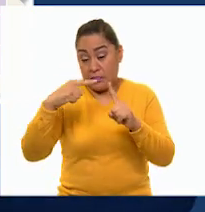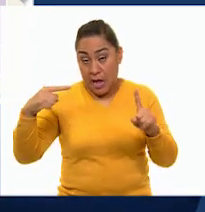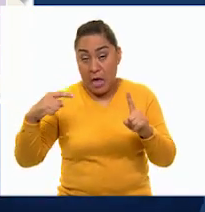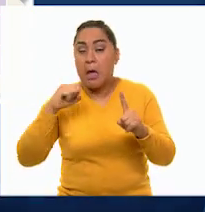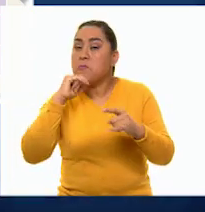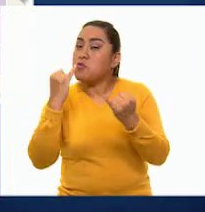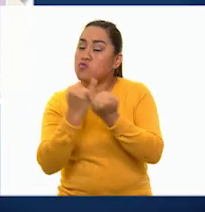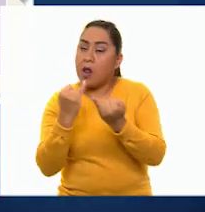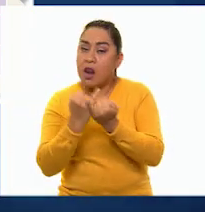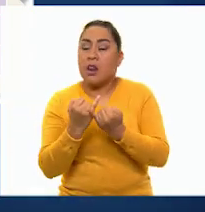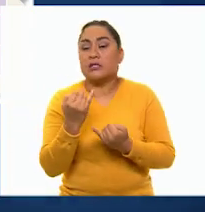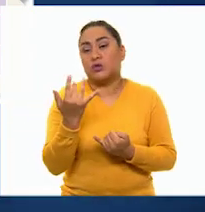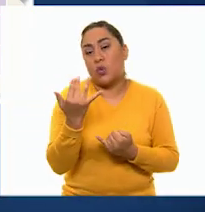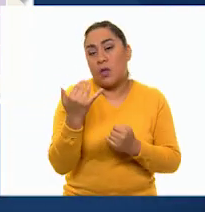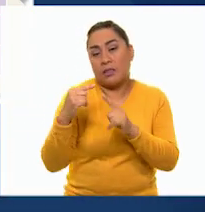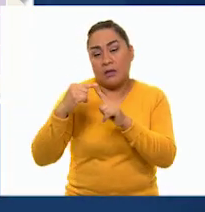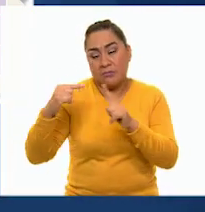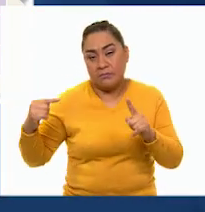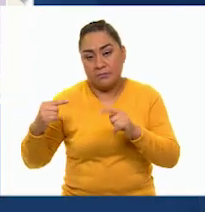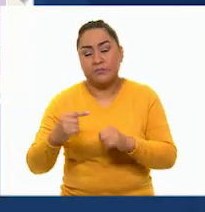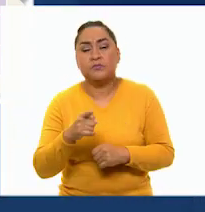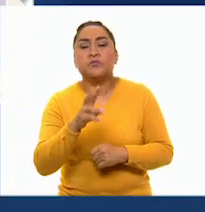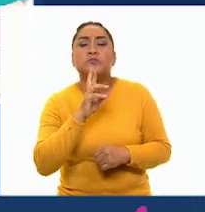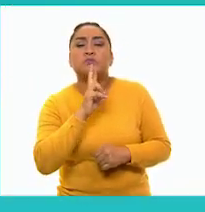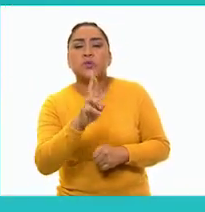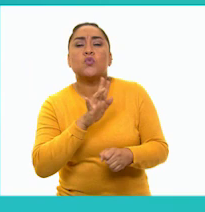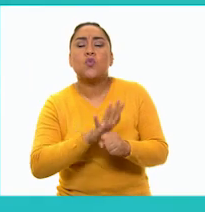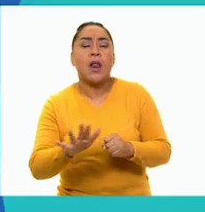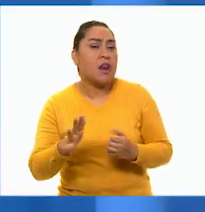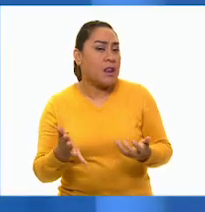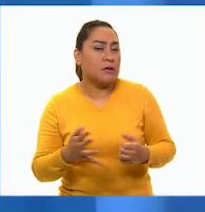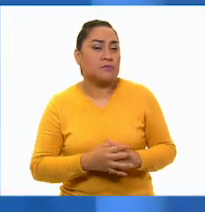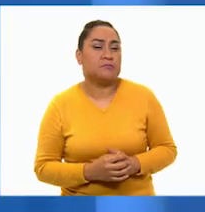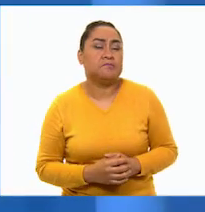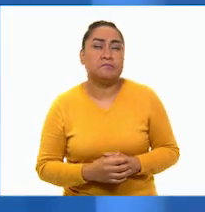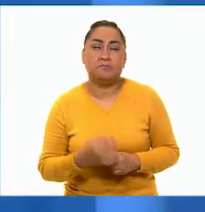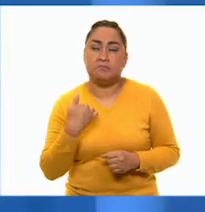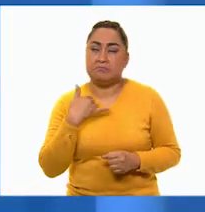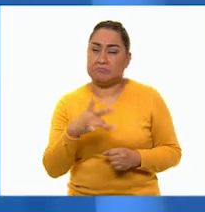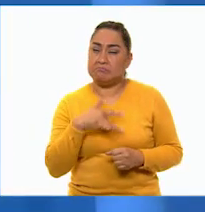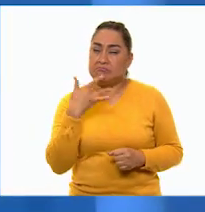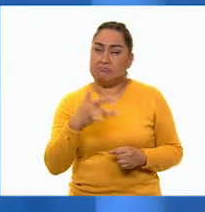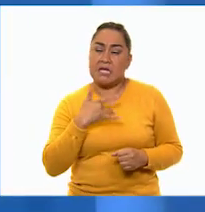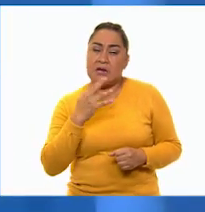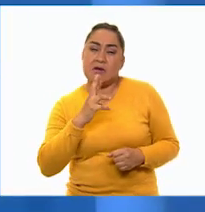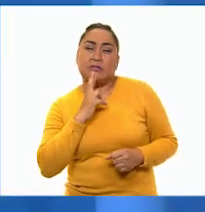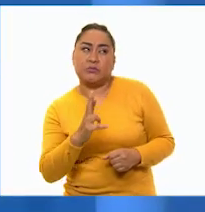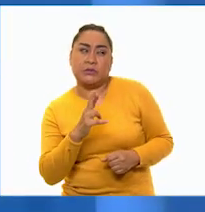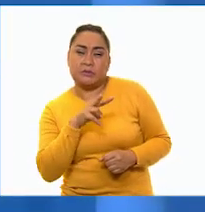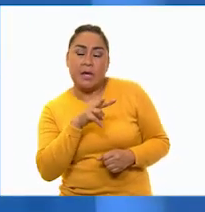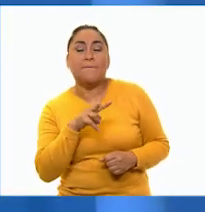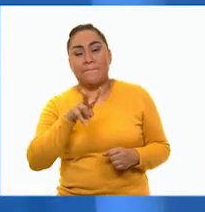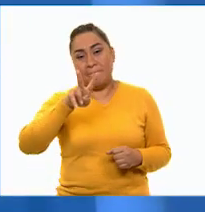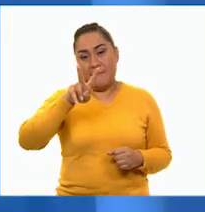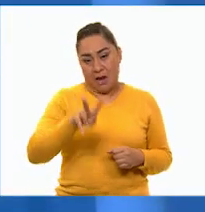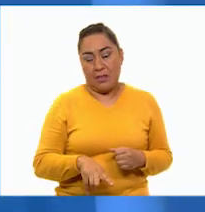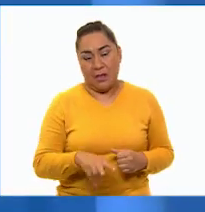de 50. ¿Cuál sería tu respuesta, María? Según creo, mi respuesta es